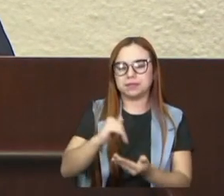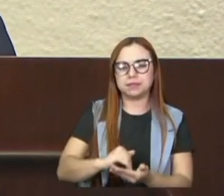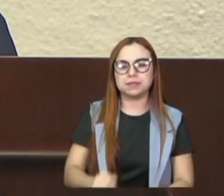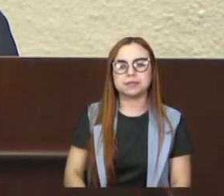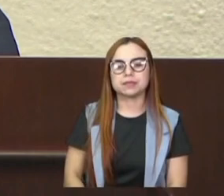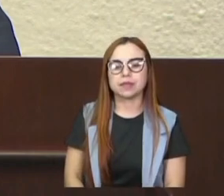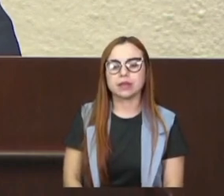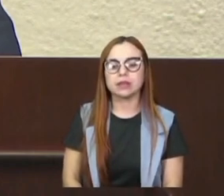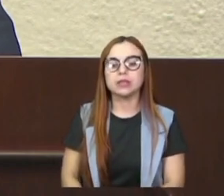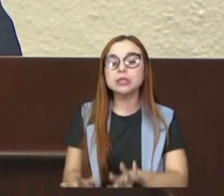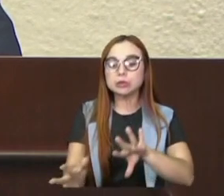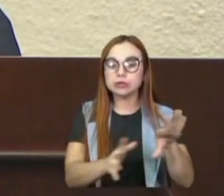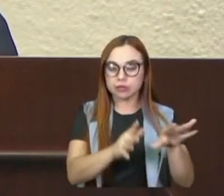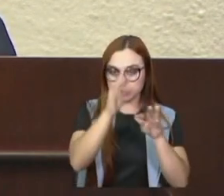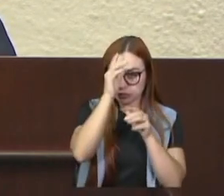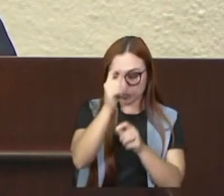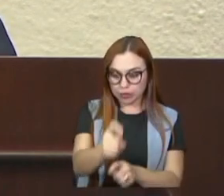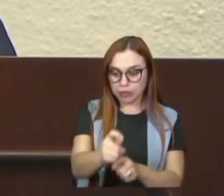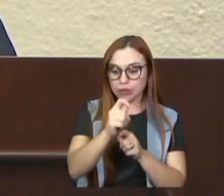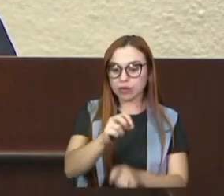el diputado Nelson Jackson.